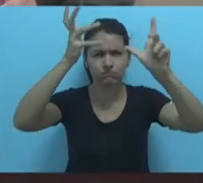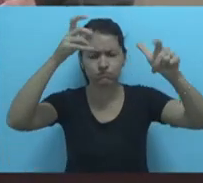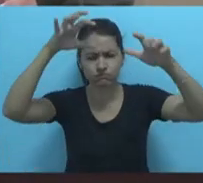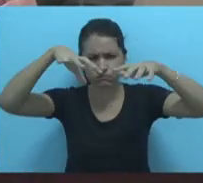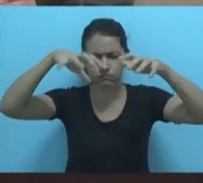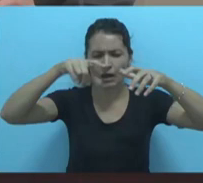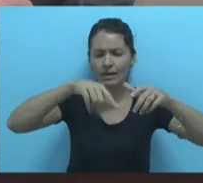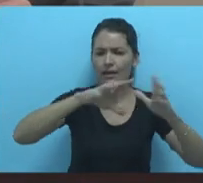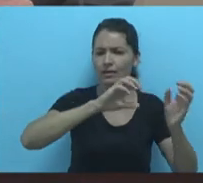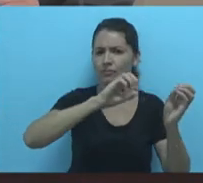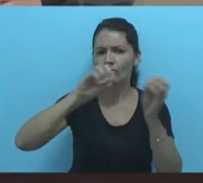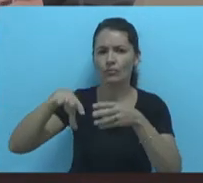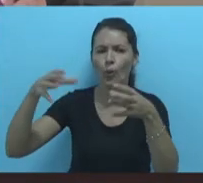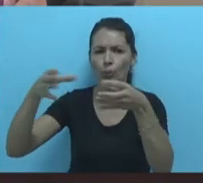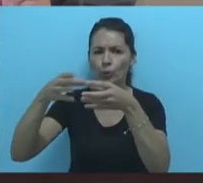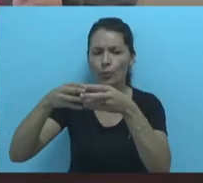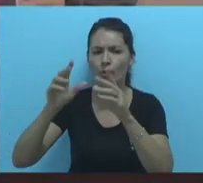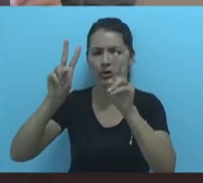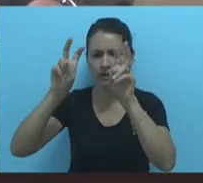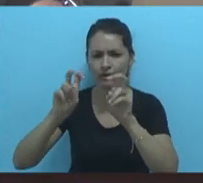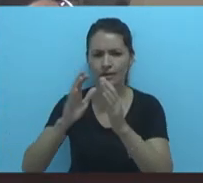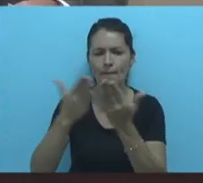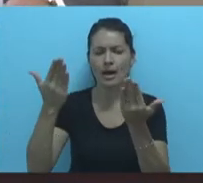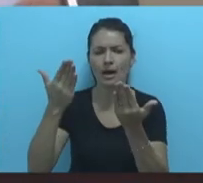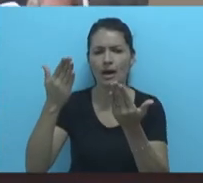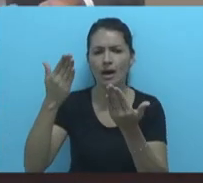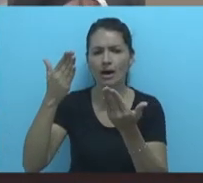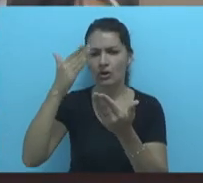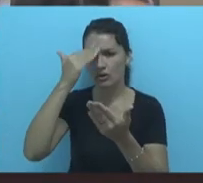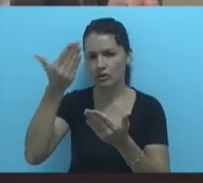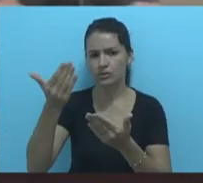a la Comisión de Asuntos Constitucionales.